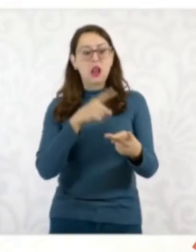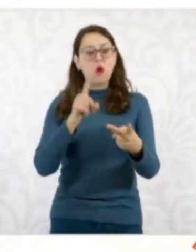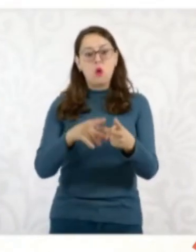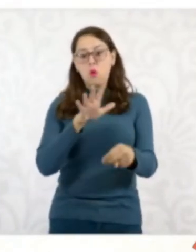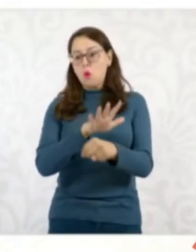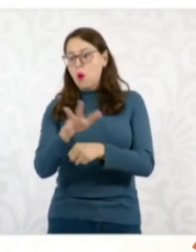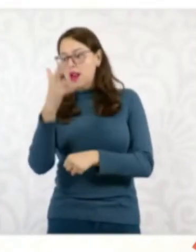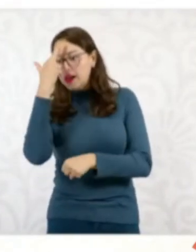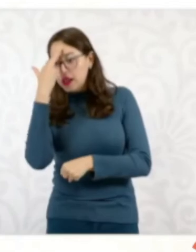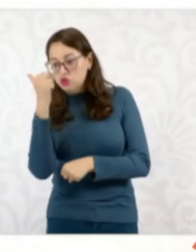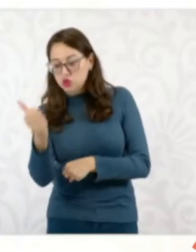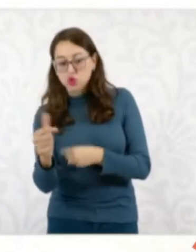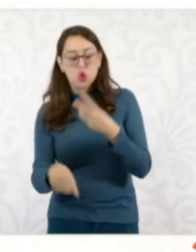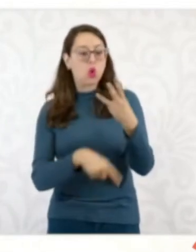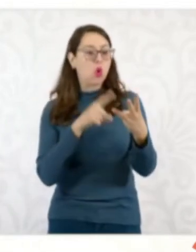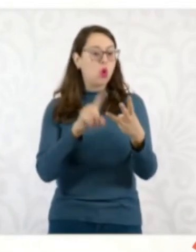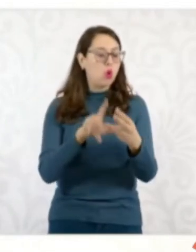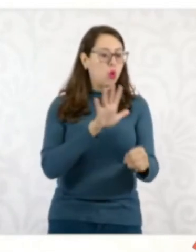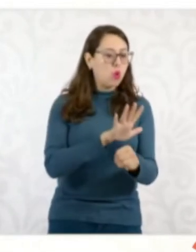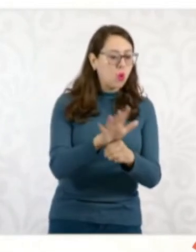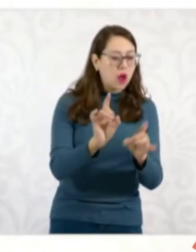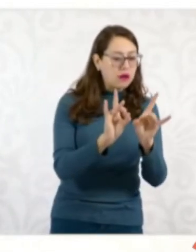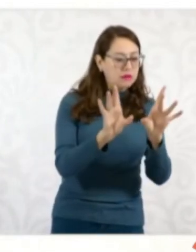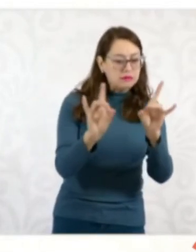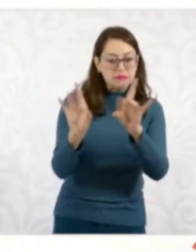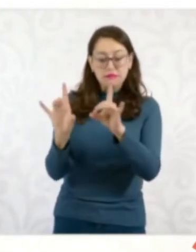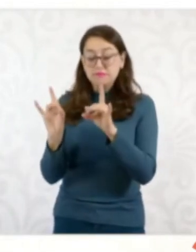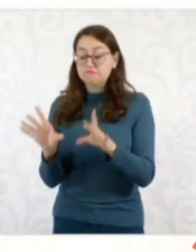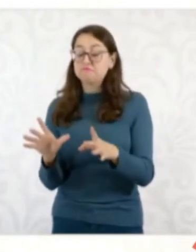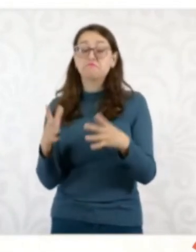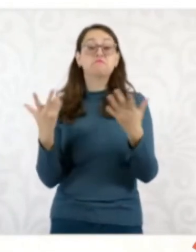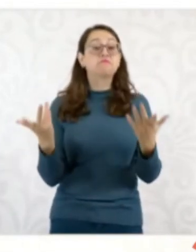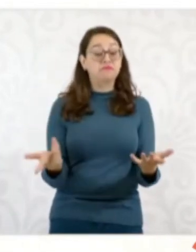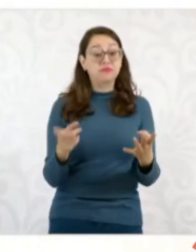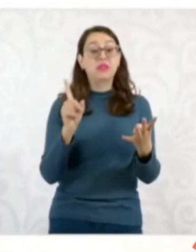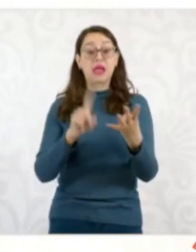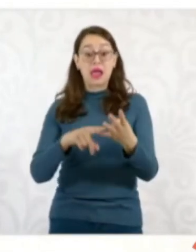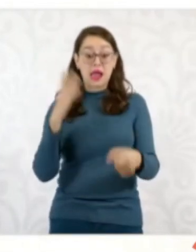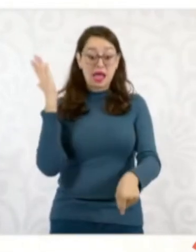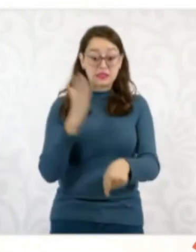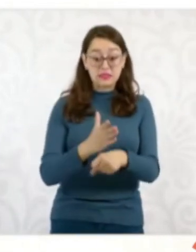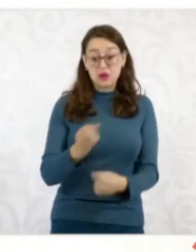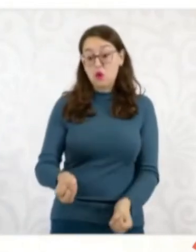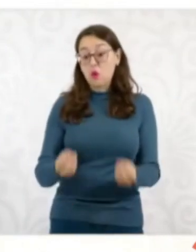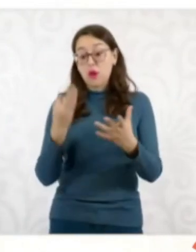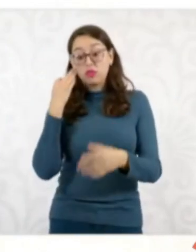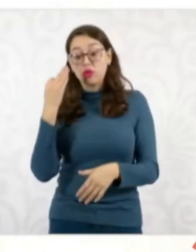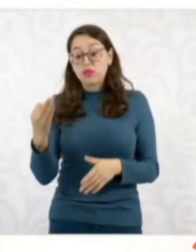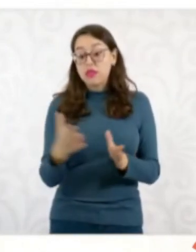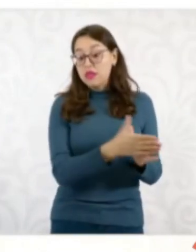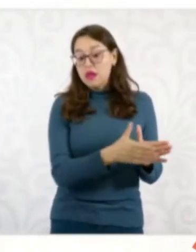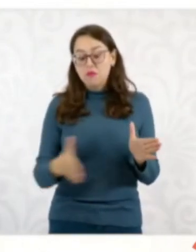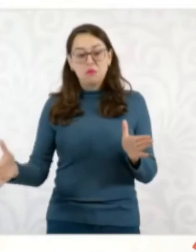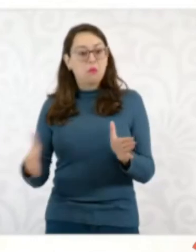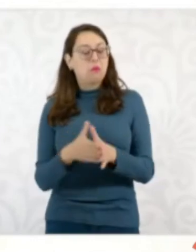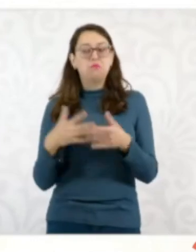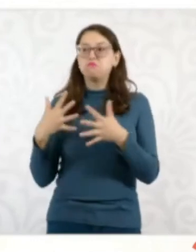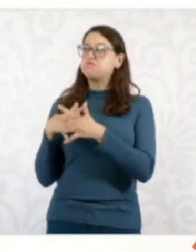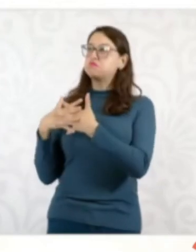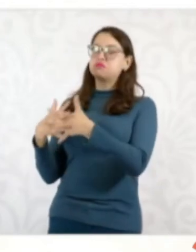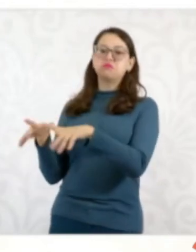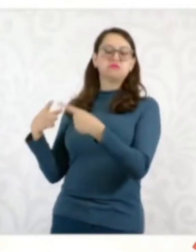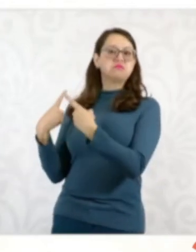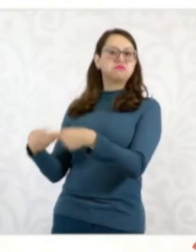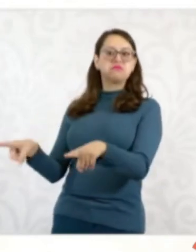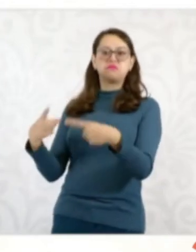de género, a las agravantes y también a las penas de este delito. Había